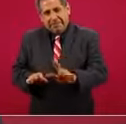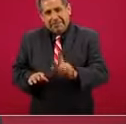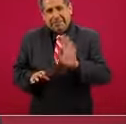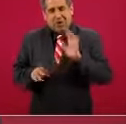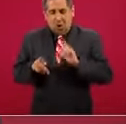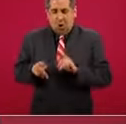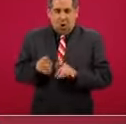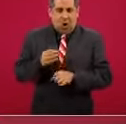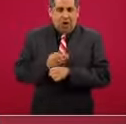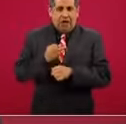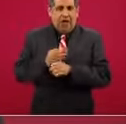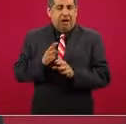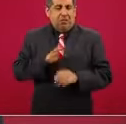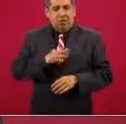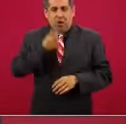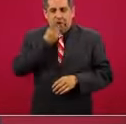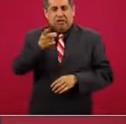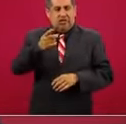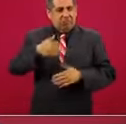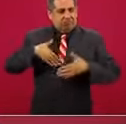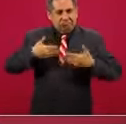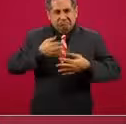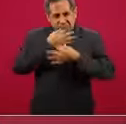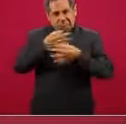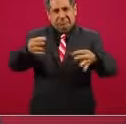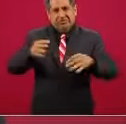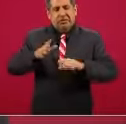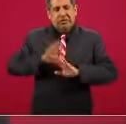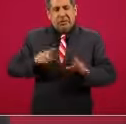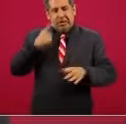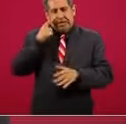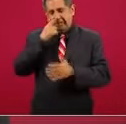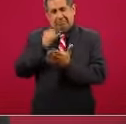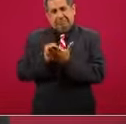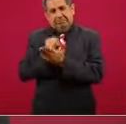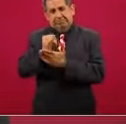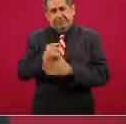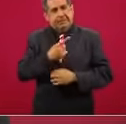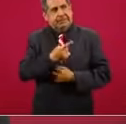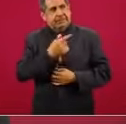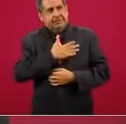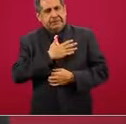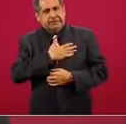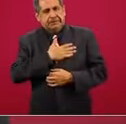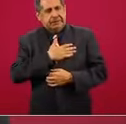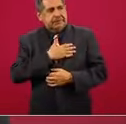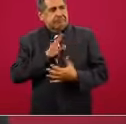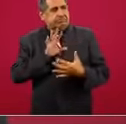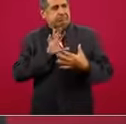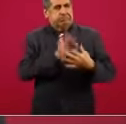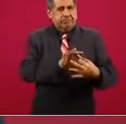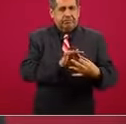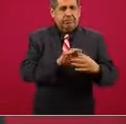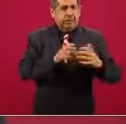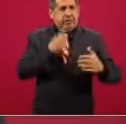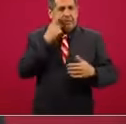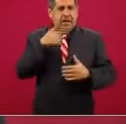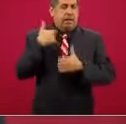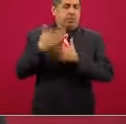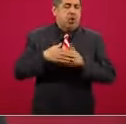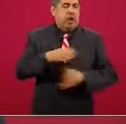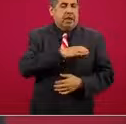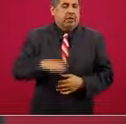este momento puedo decirles a ustedes que he decidido atender el llamado de la militancia de Sonora